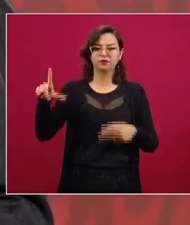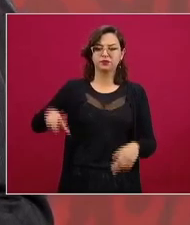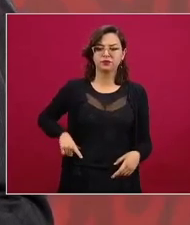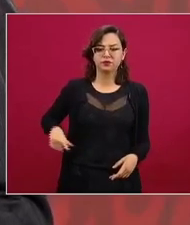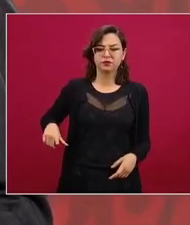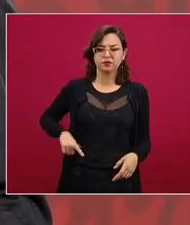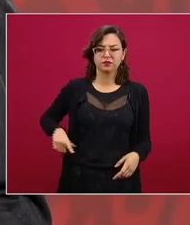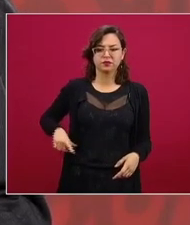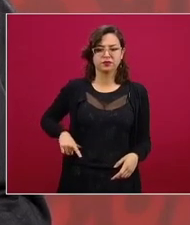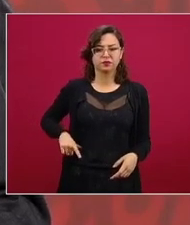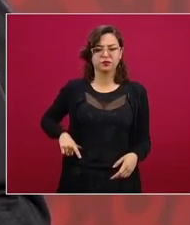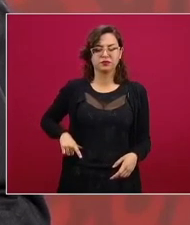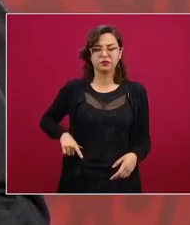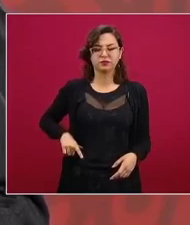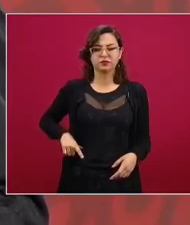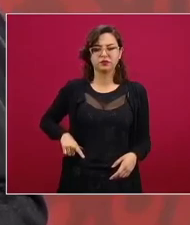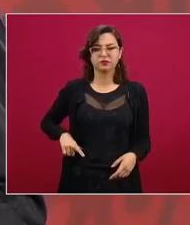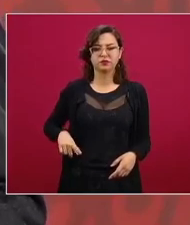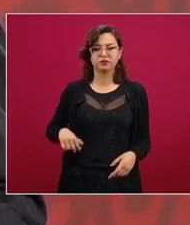gobierno